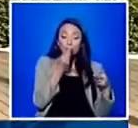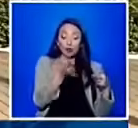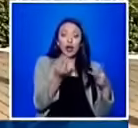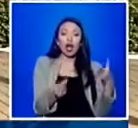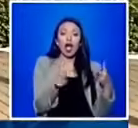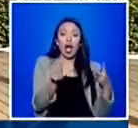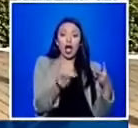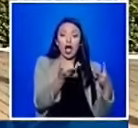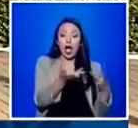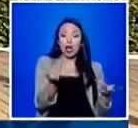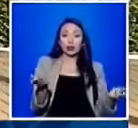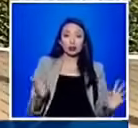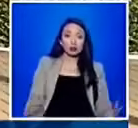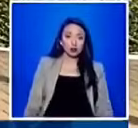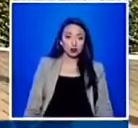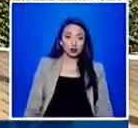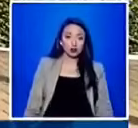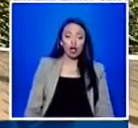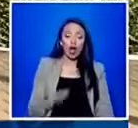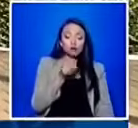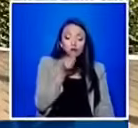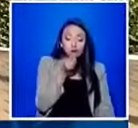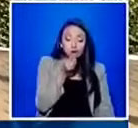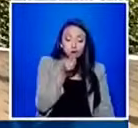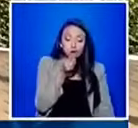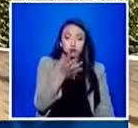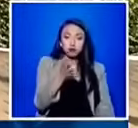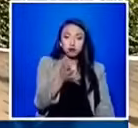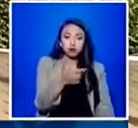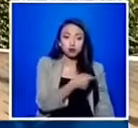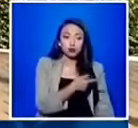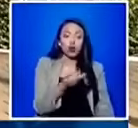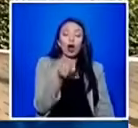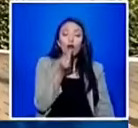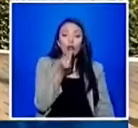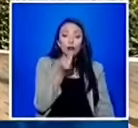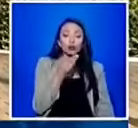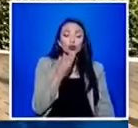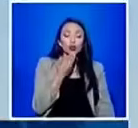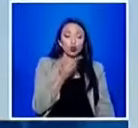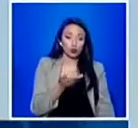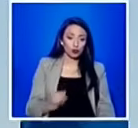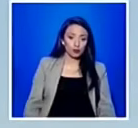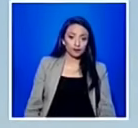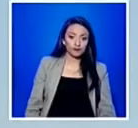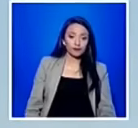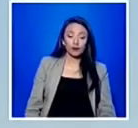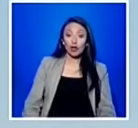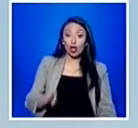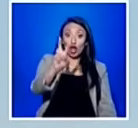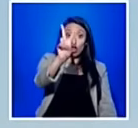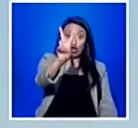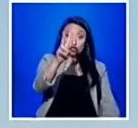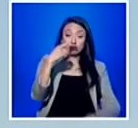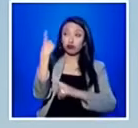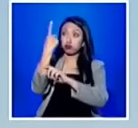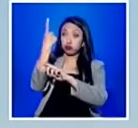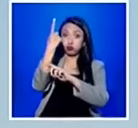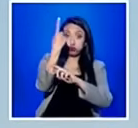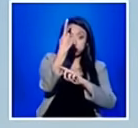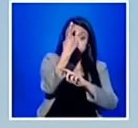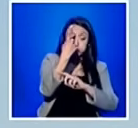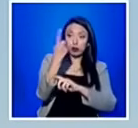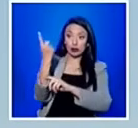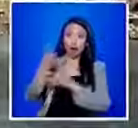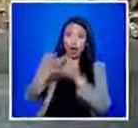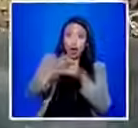realmente queda es peor sin una rama de hierba donde puedan alimentarse los animalitos. Dos helicópteros de la Fuerza Aérea